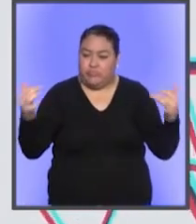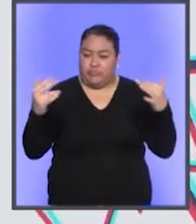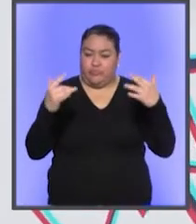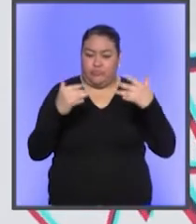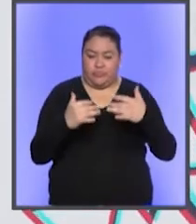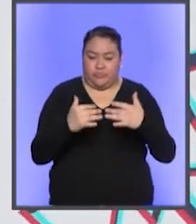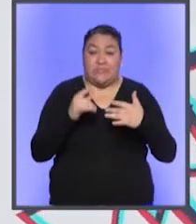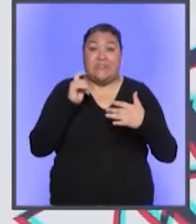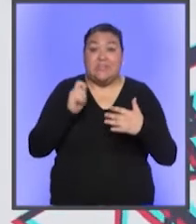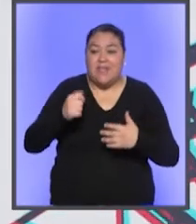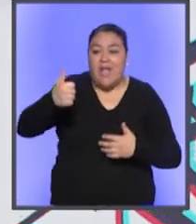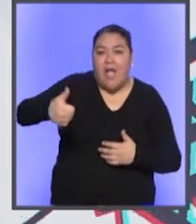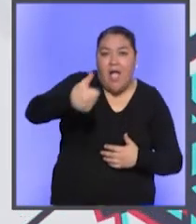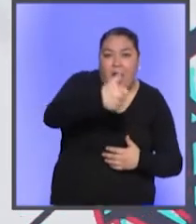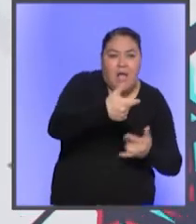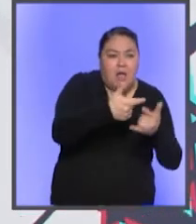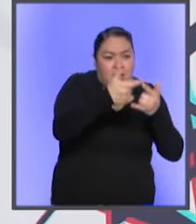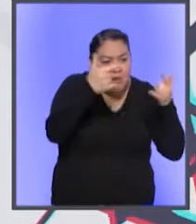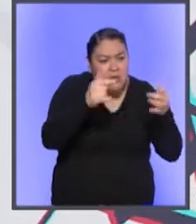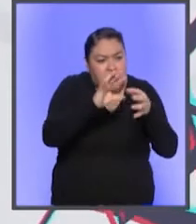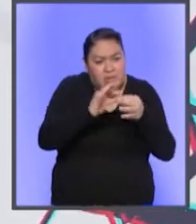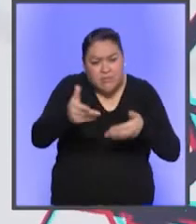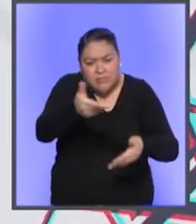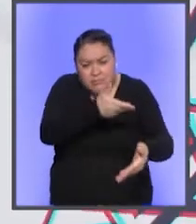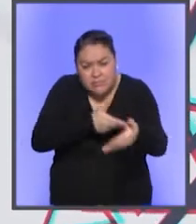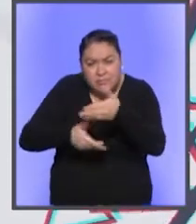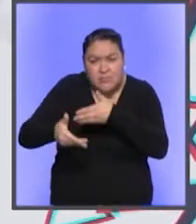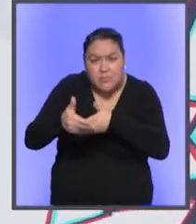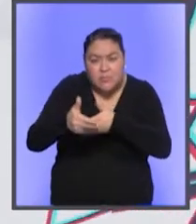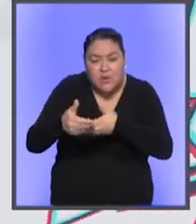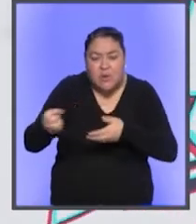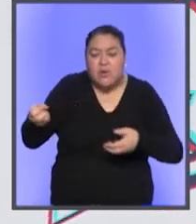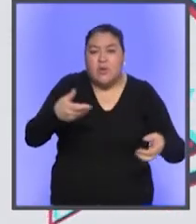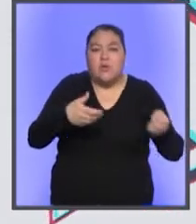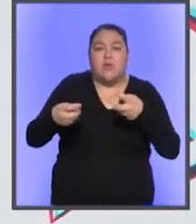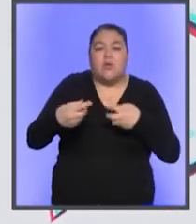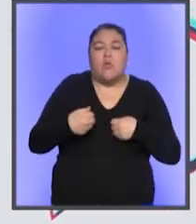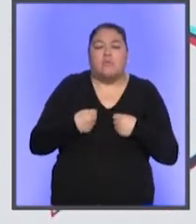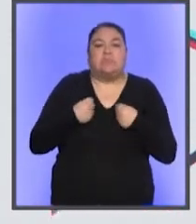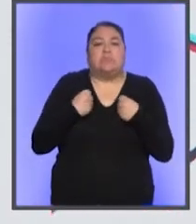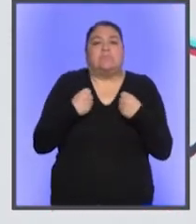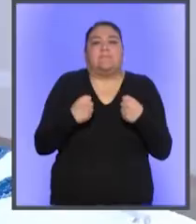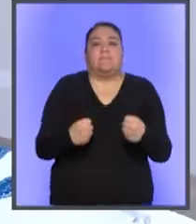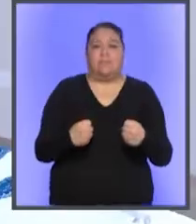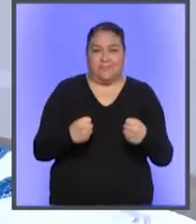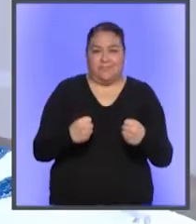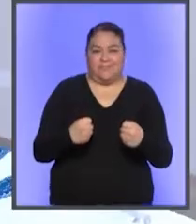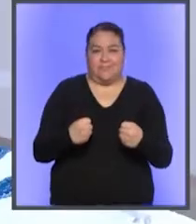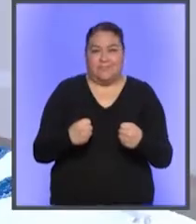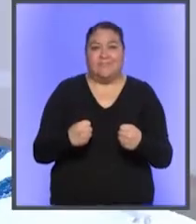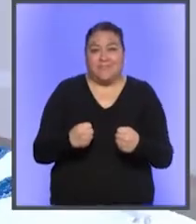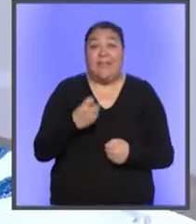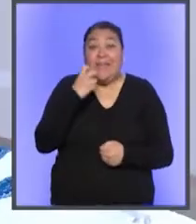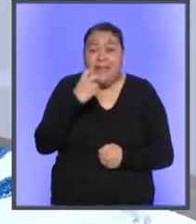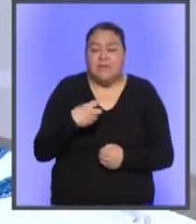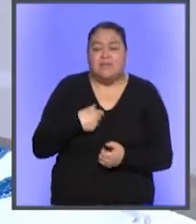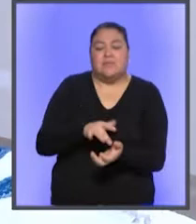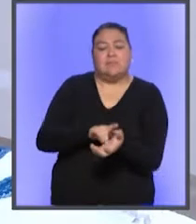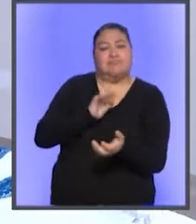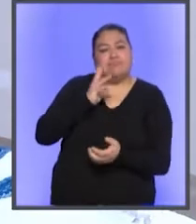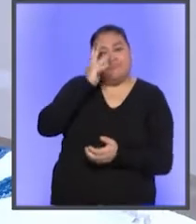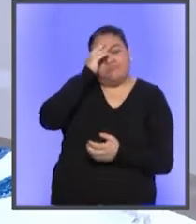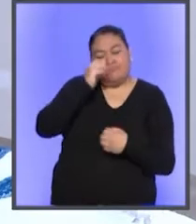intercambiar las experiencias pero también para fortalecernos Creo yo que es importante el llevarnos este